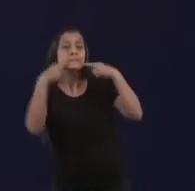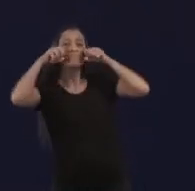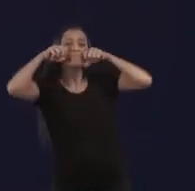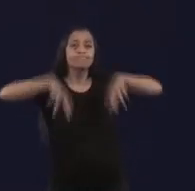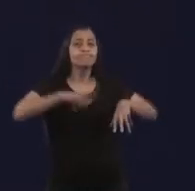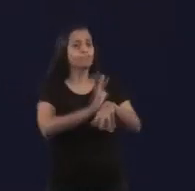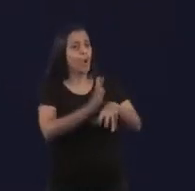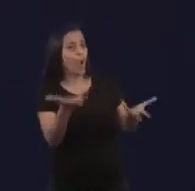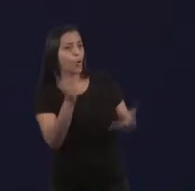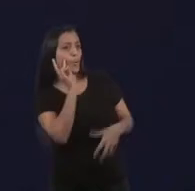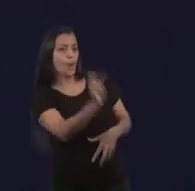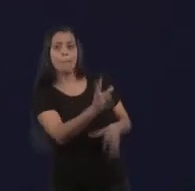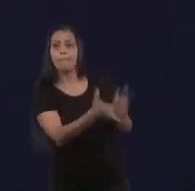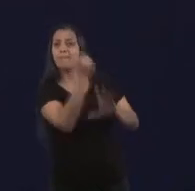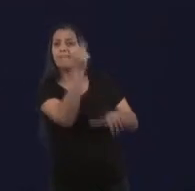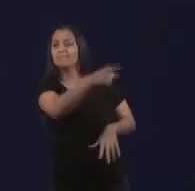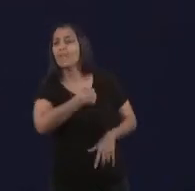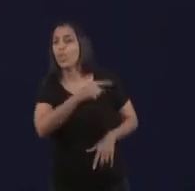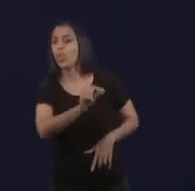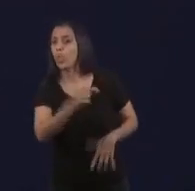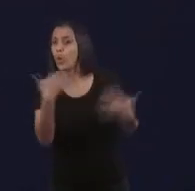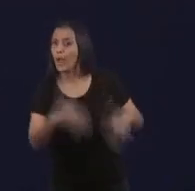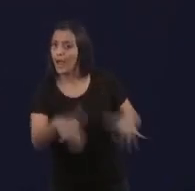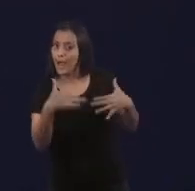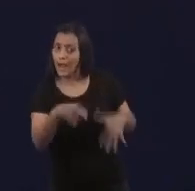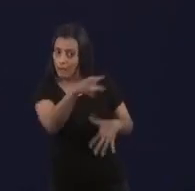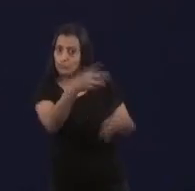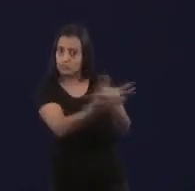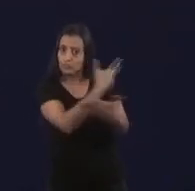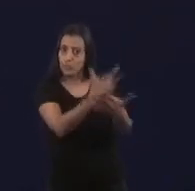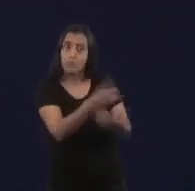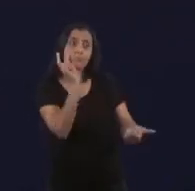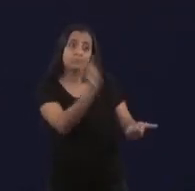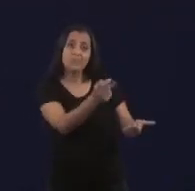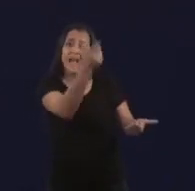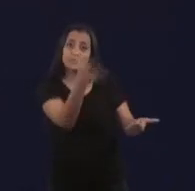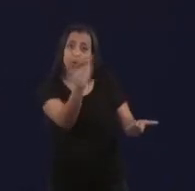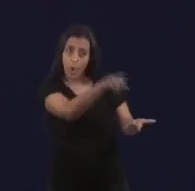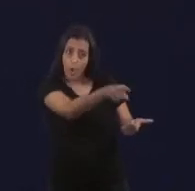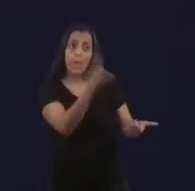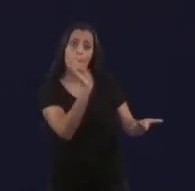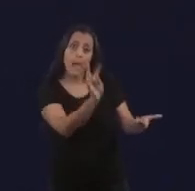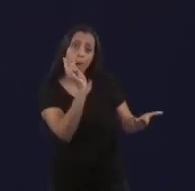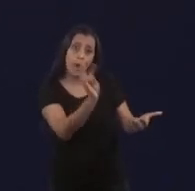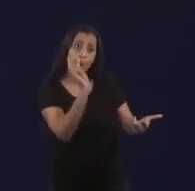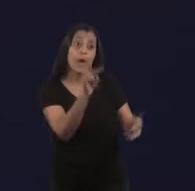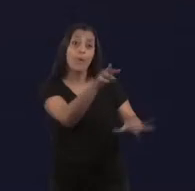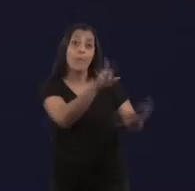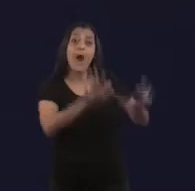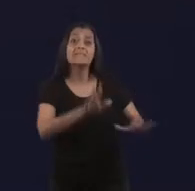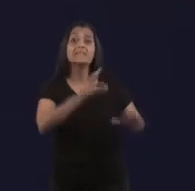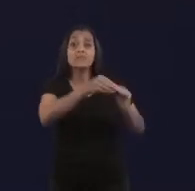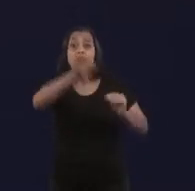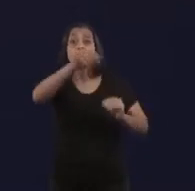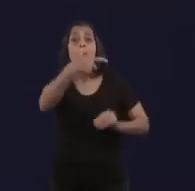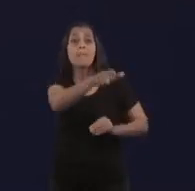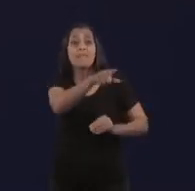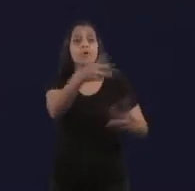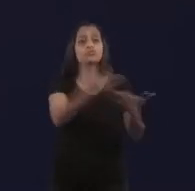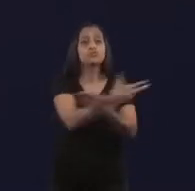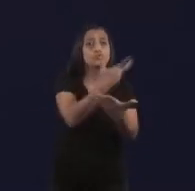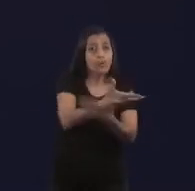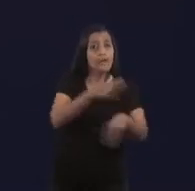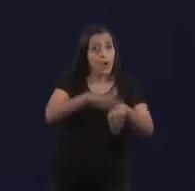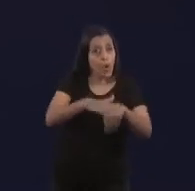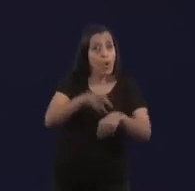desoladora, más vos que te veo día por medio, digamos, por lo menos día por medio. Y por supuesto que estar en el